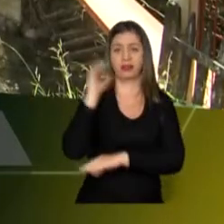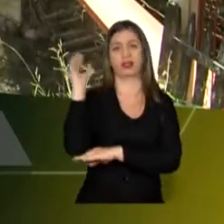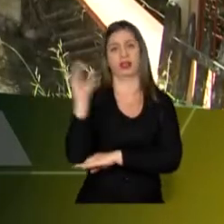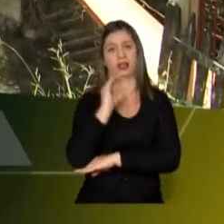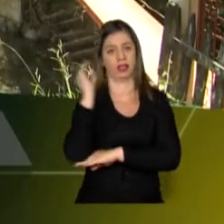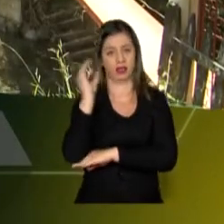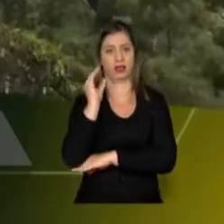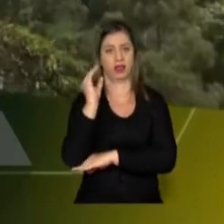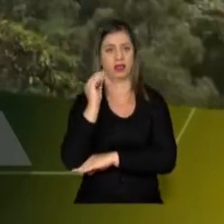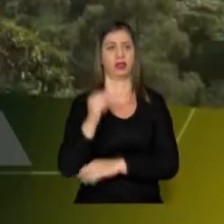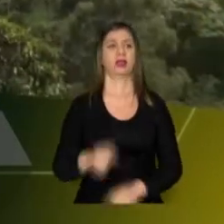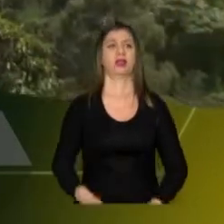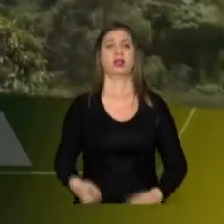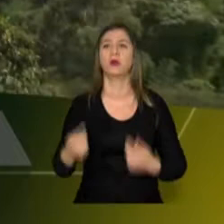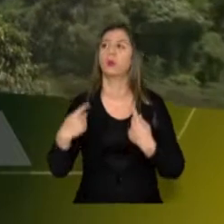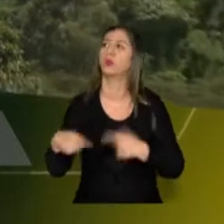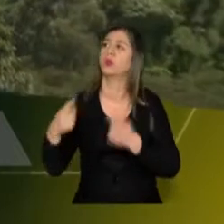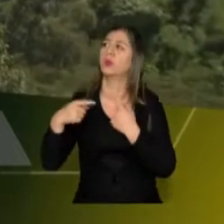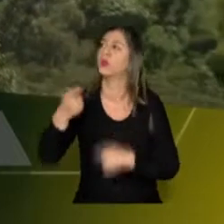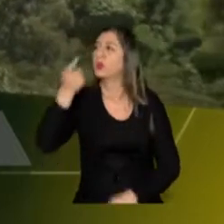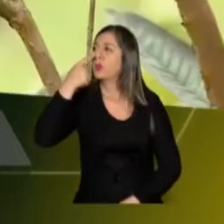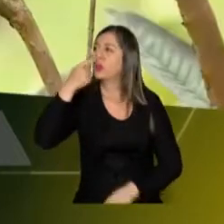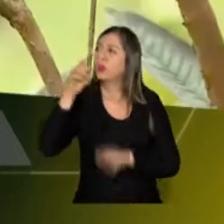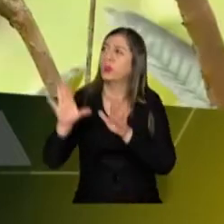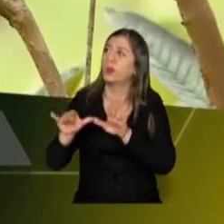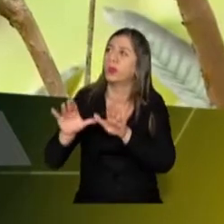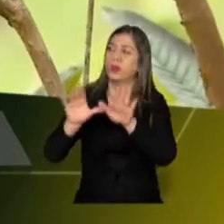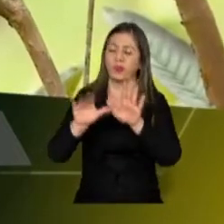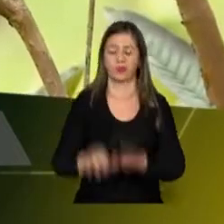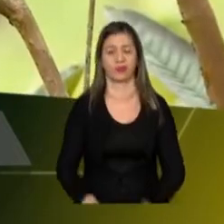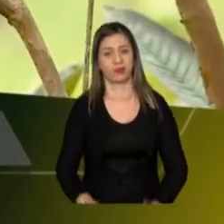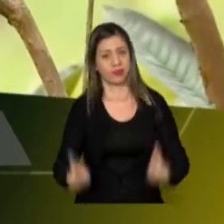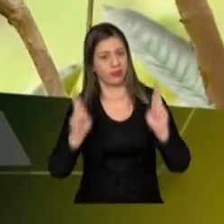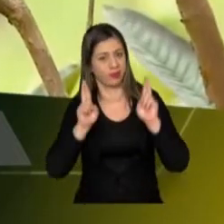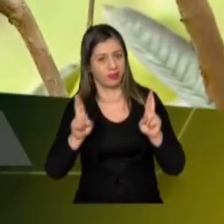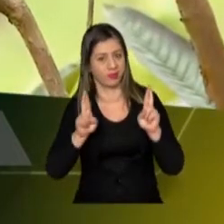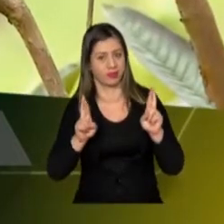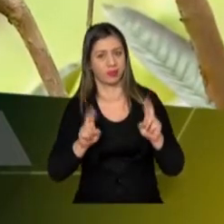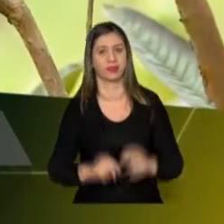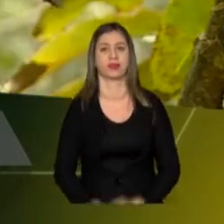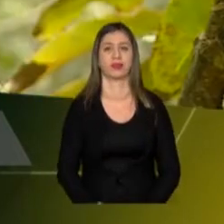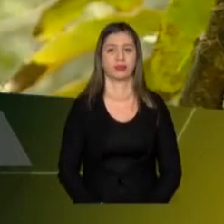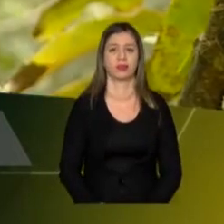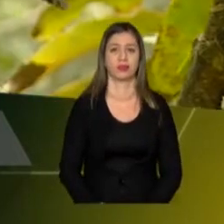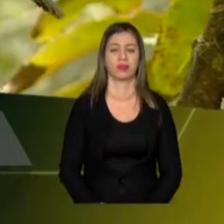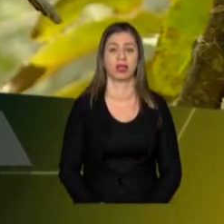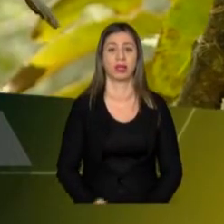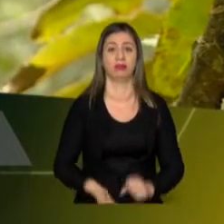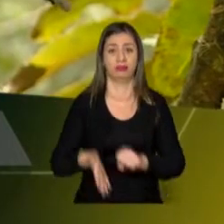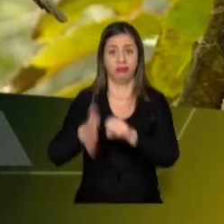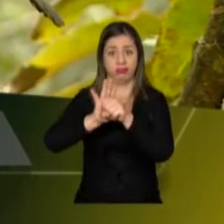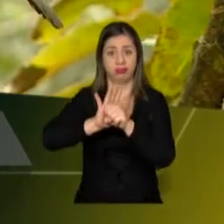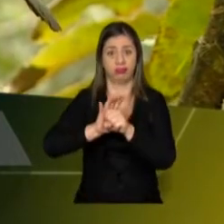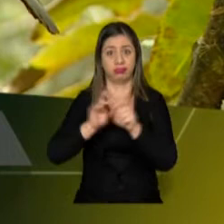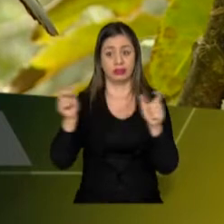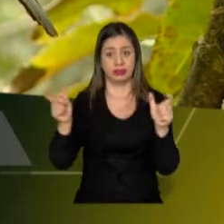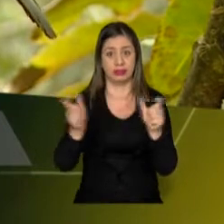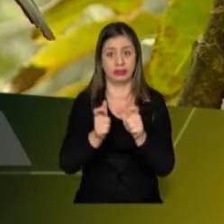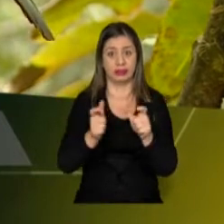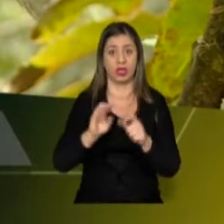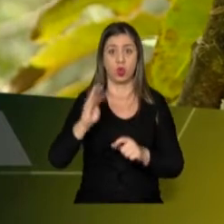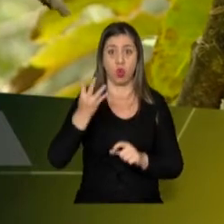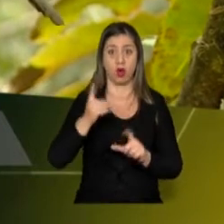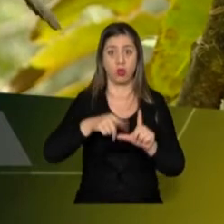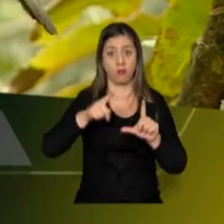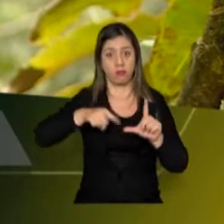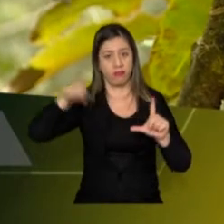van a hacer su viaje a observar aves. Uh-huh. Eso es lo que esperamos, estamos finalizando este pico de pandemia de alguna manera y